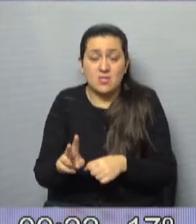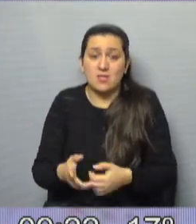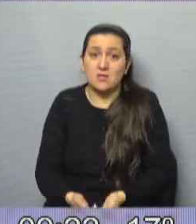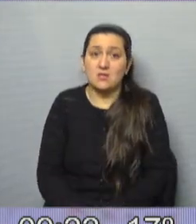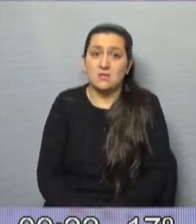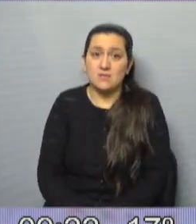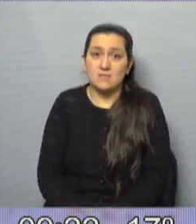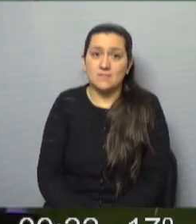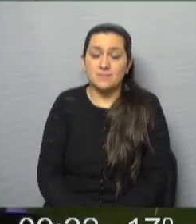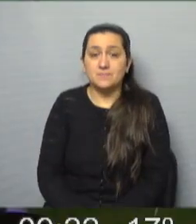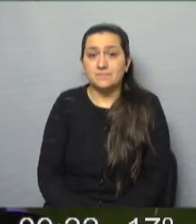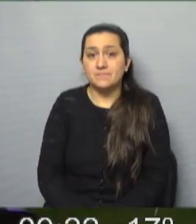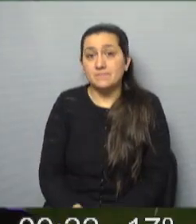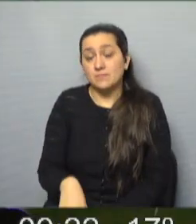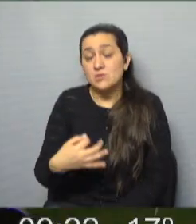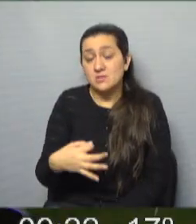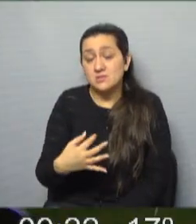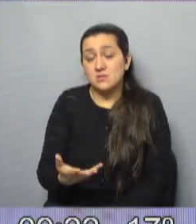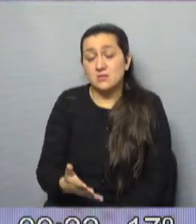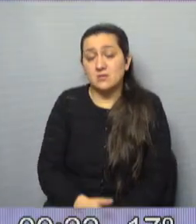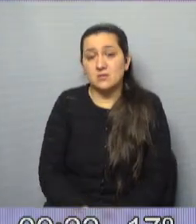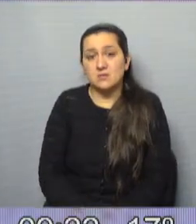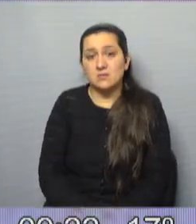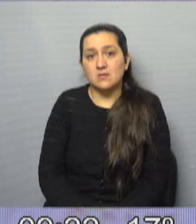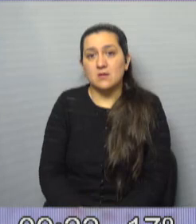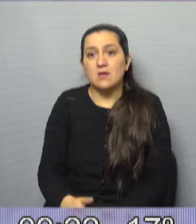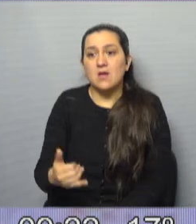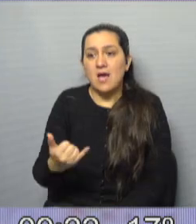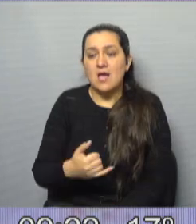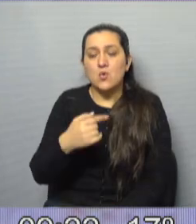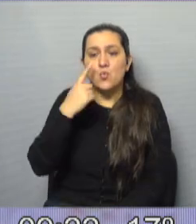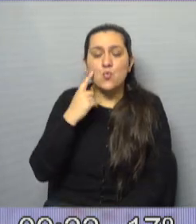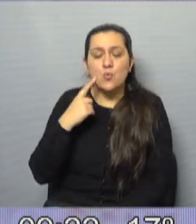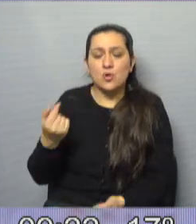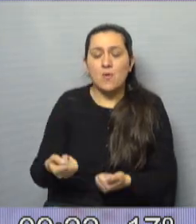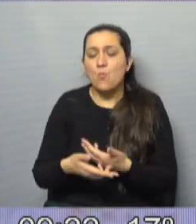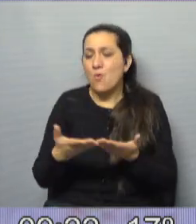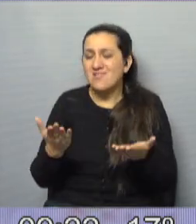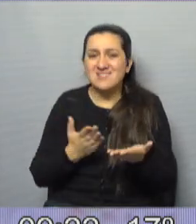cuando... que dice, ¿eh? Sí, pero es así. Pero real. Creo que hay una cifra que da siempre